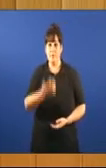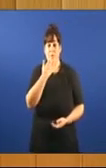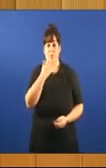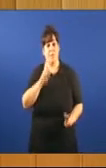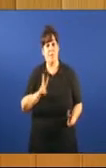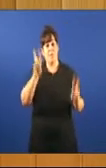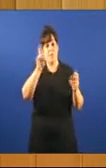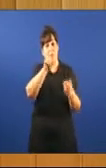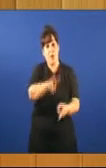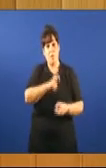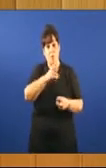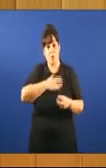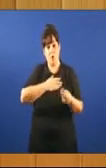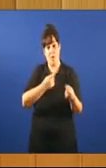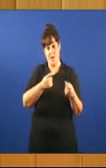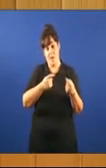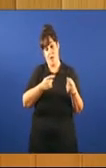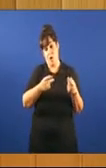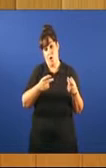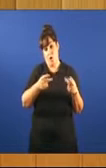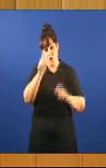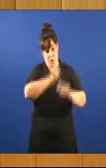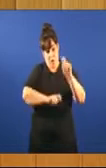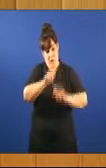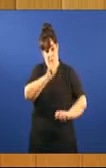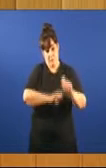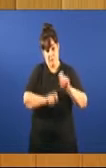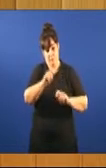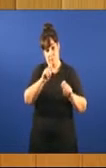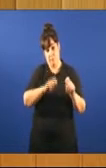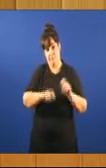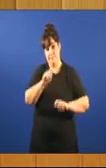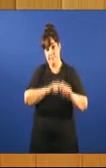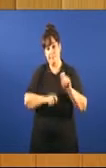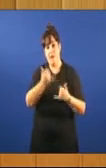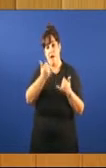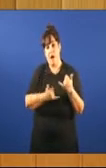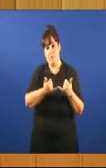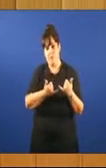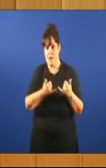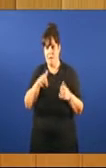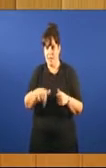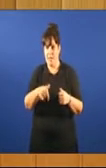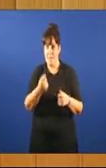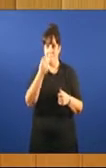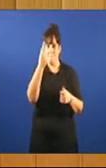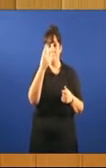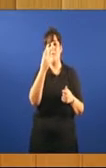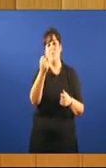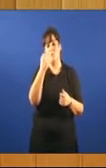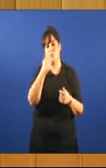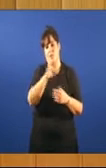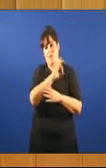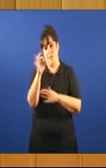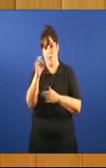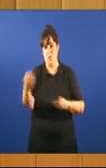sociedades reportaría bastante máis de 1.000 millóns de euros o ano a nosa facenda. Por tanto, esta é a